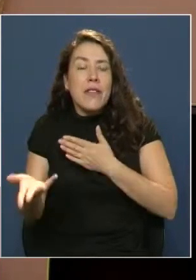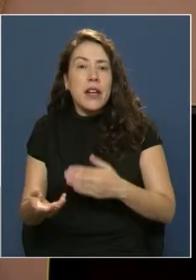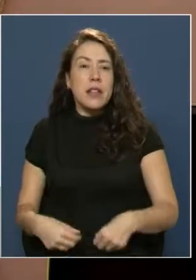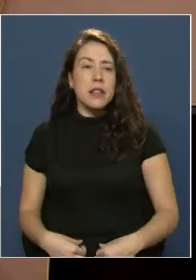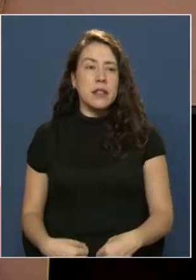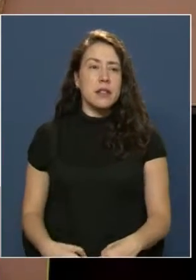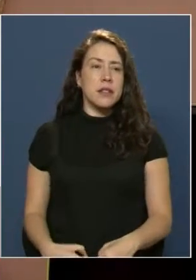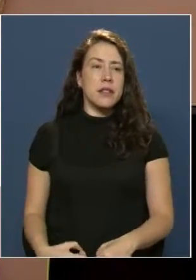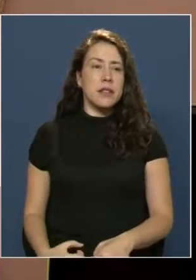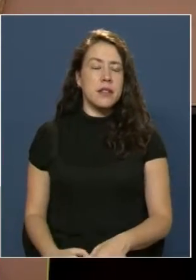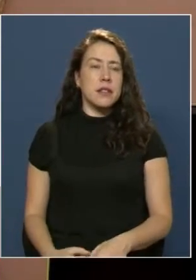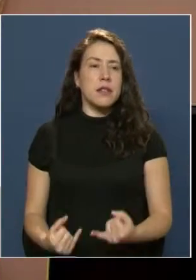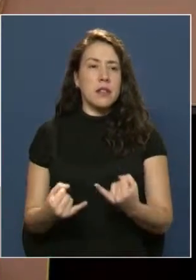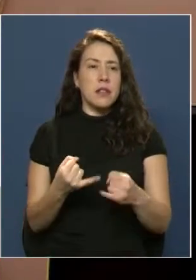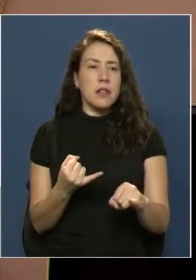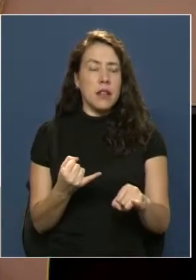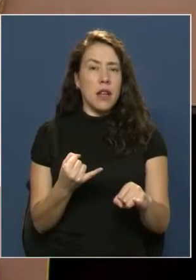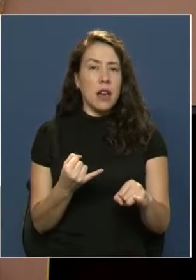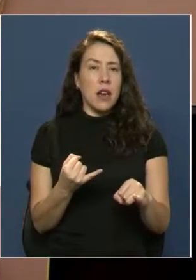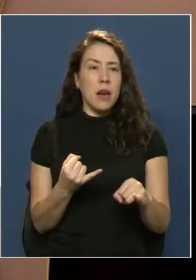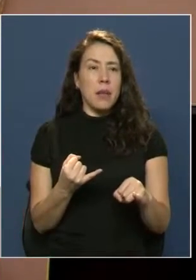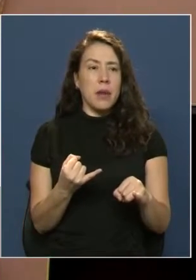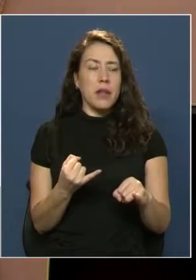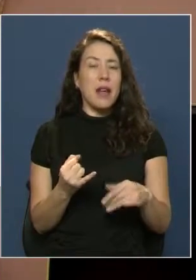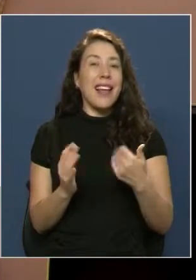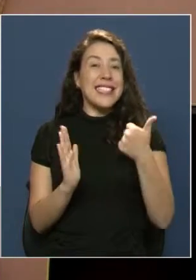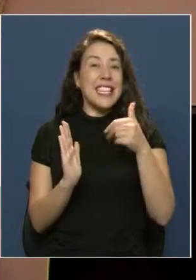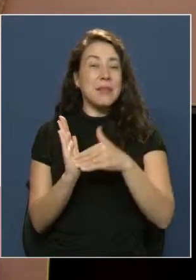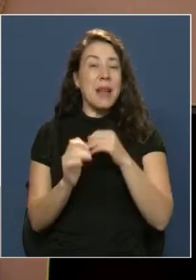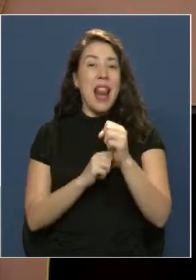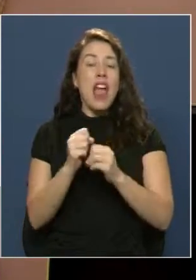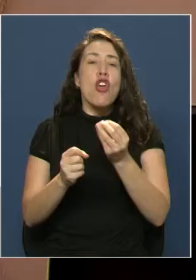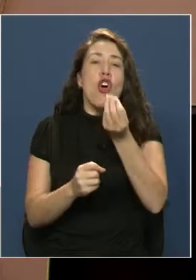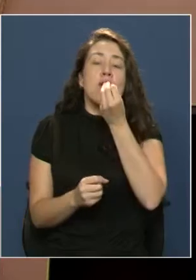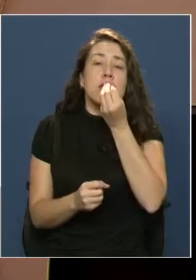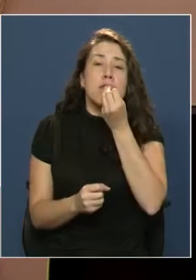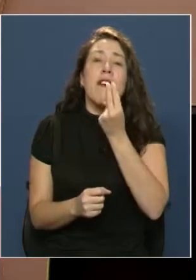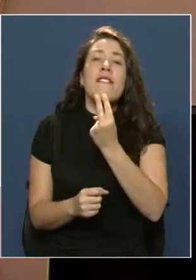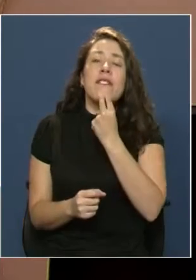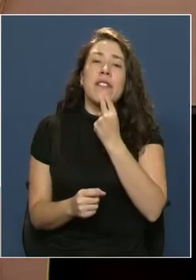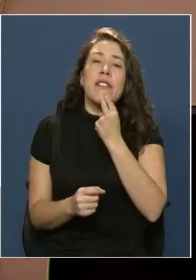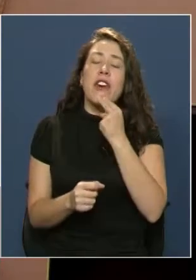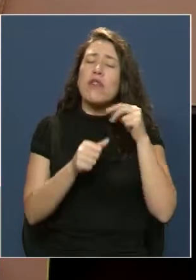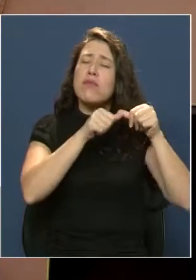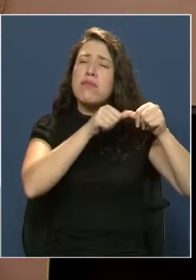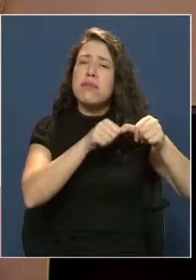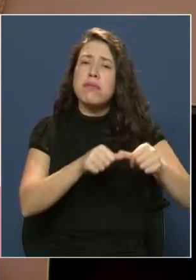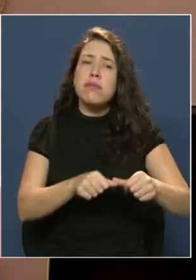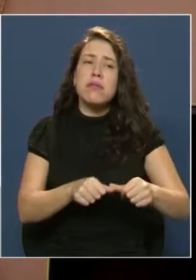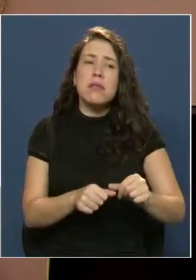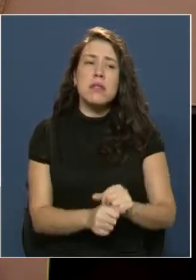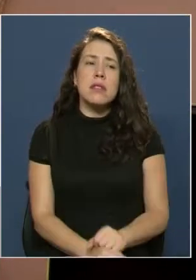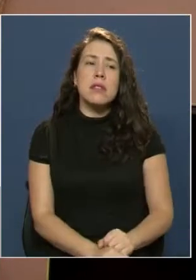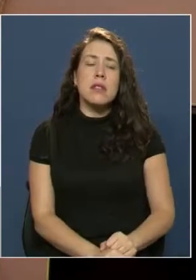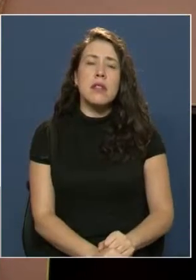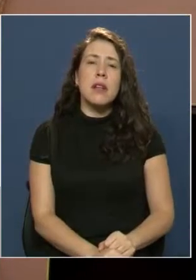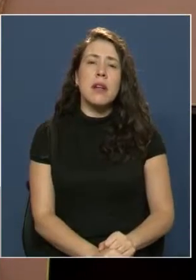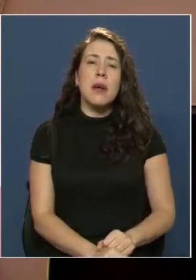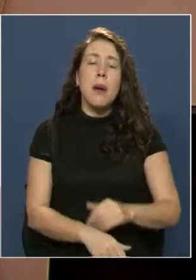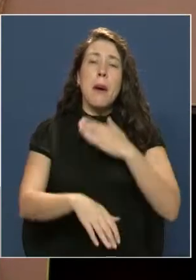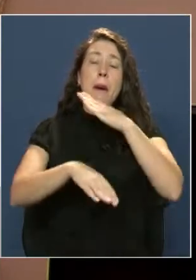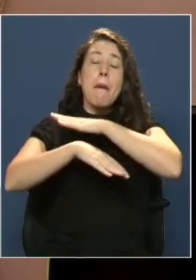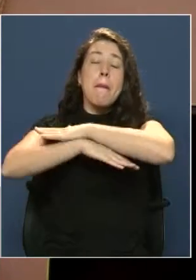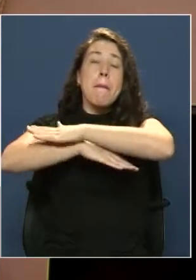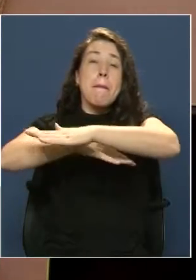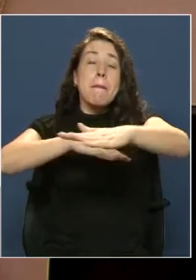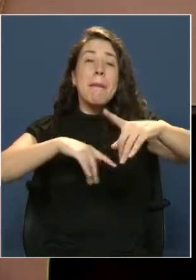Y finalmente, quienes durante 6.000 años se alimentaron y vivieron en las pampas y estepas de